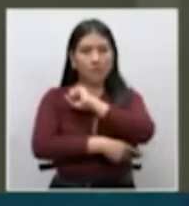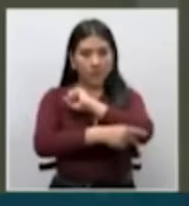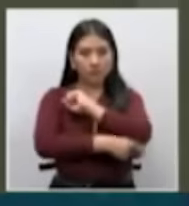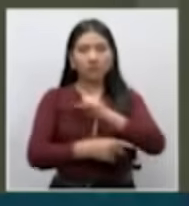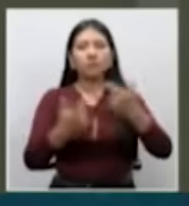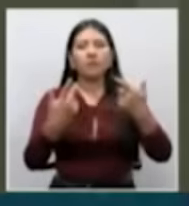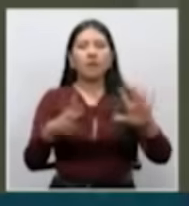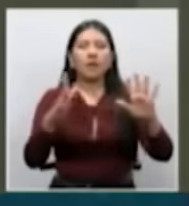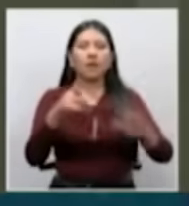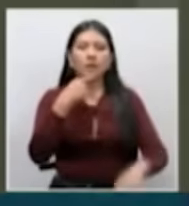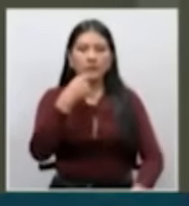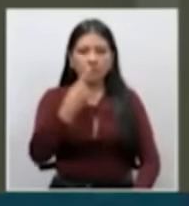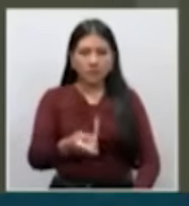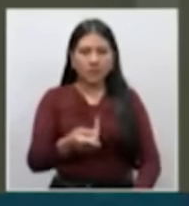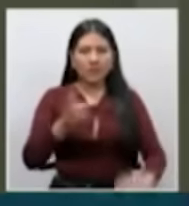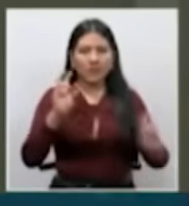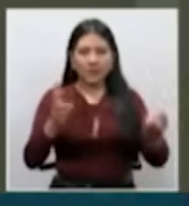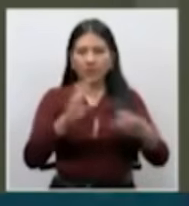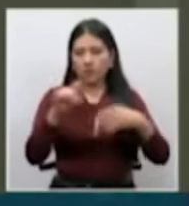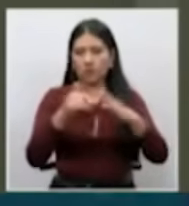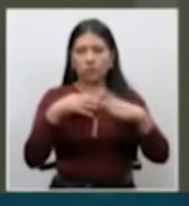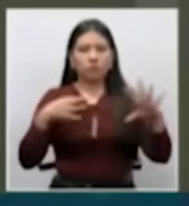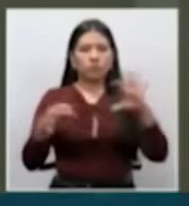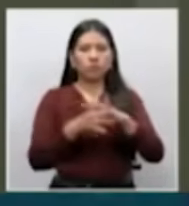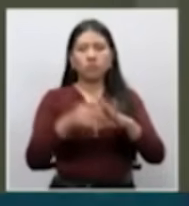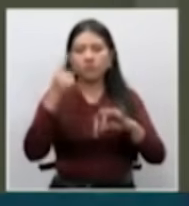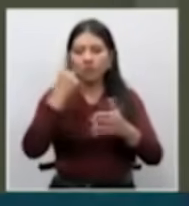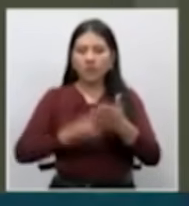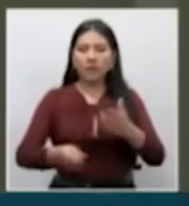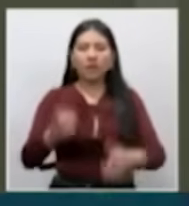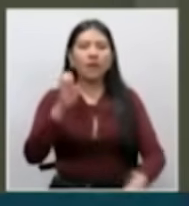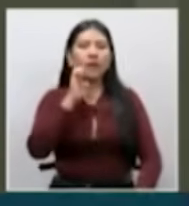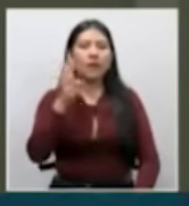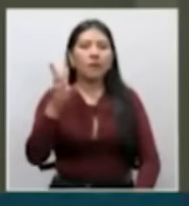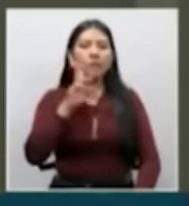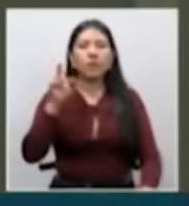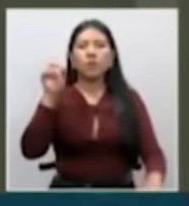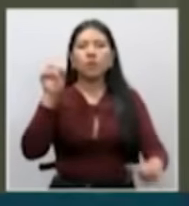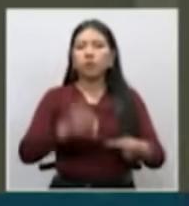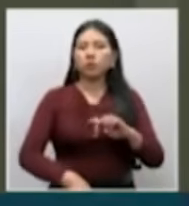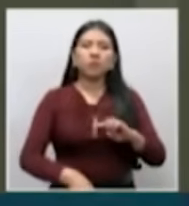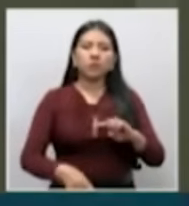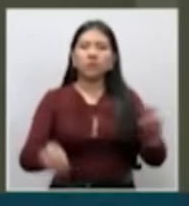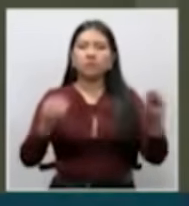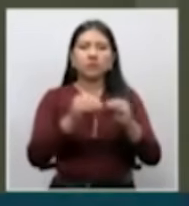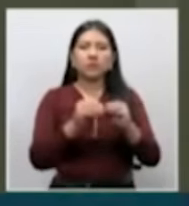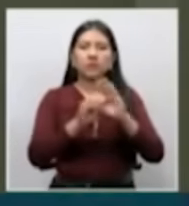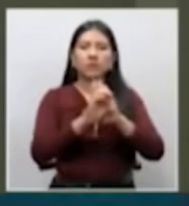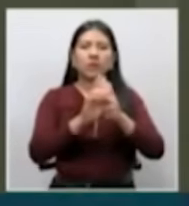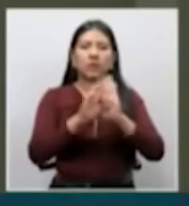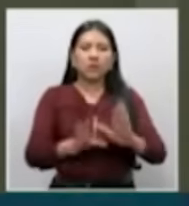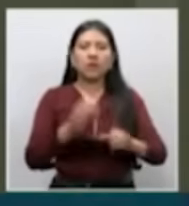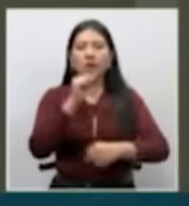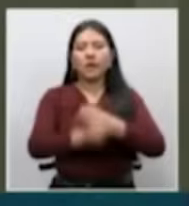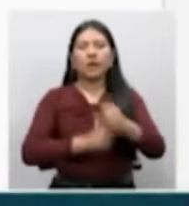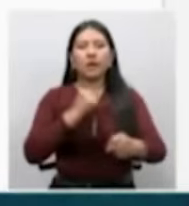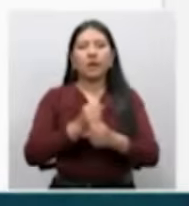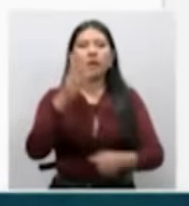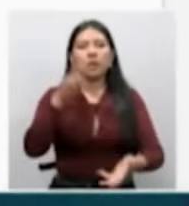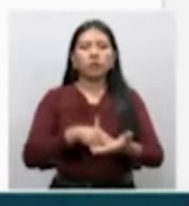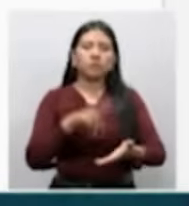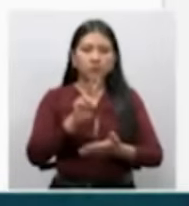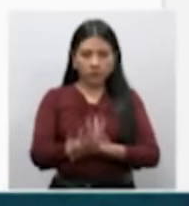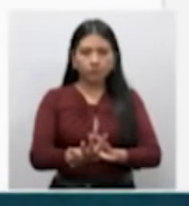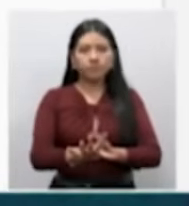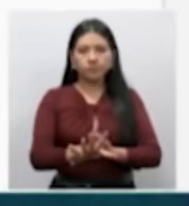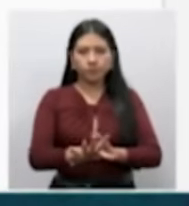decretado con carácter vinculante que Evo Morales no puede ser candidato el año 2025 esta